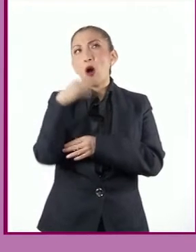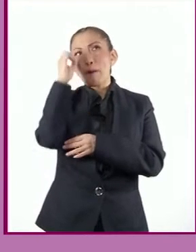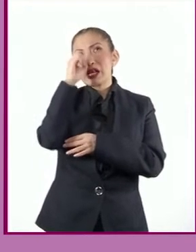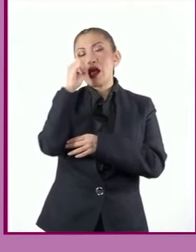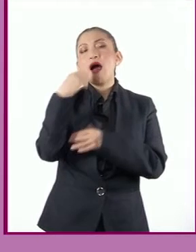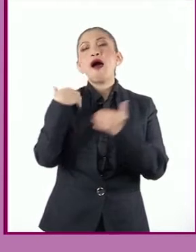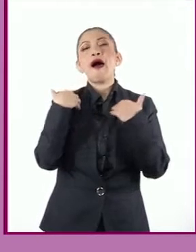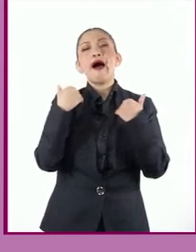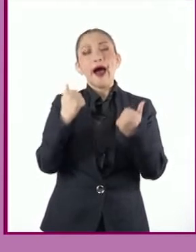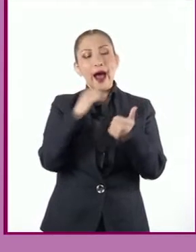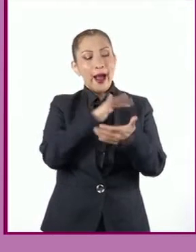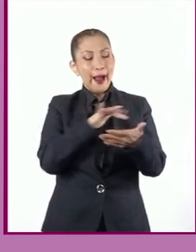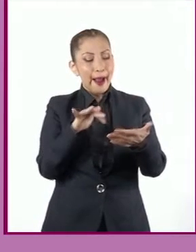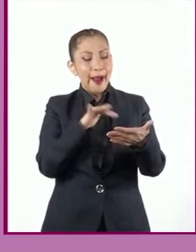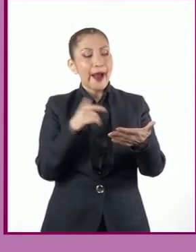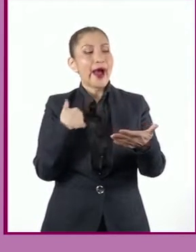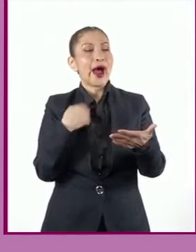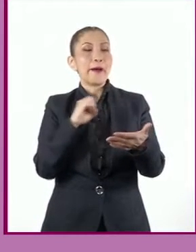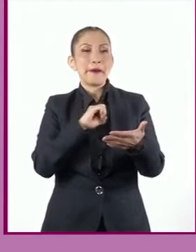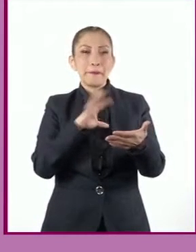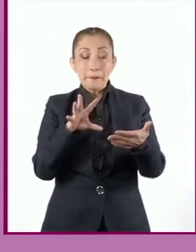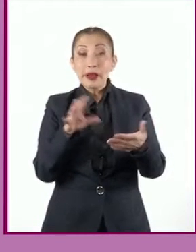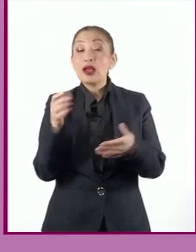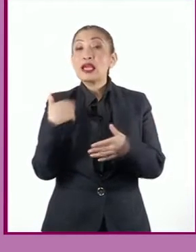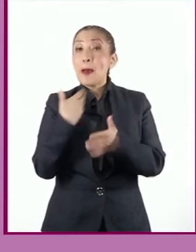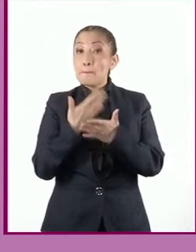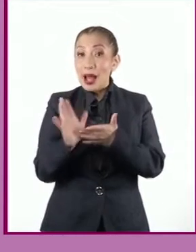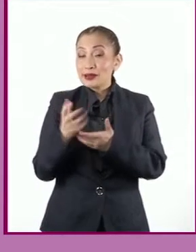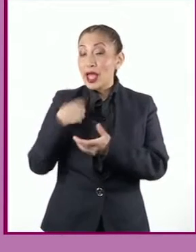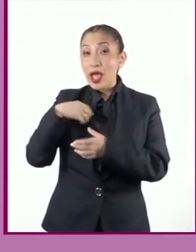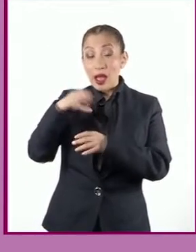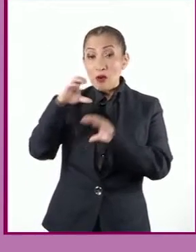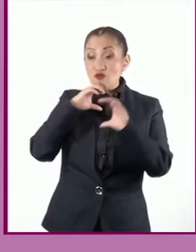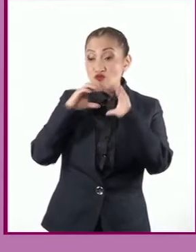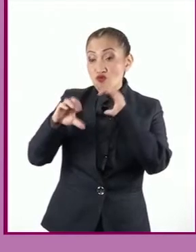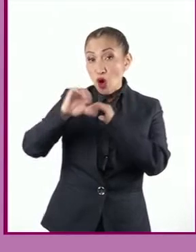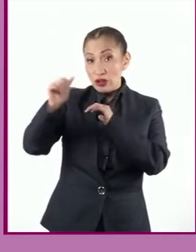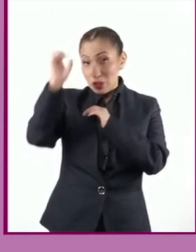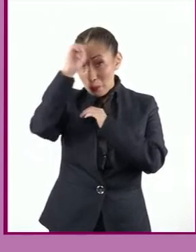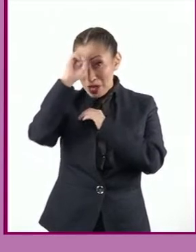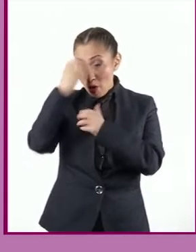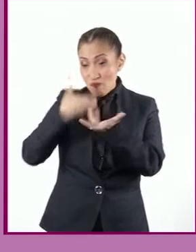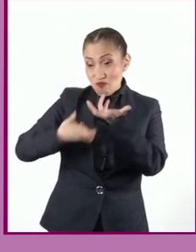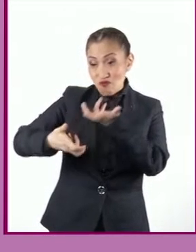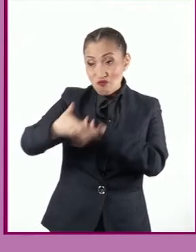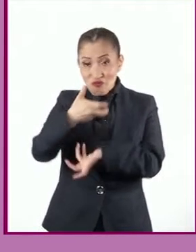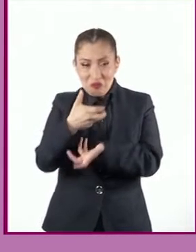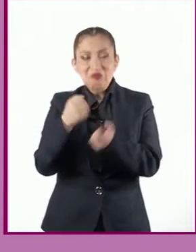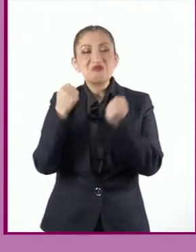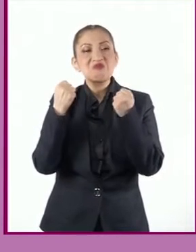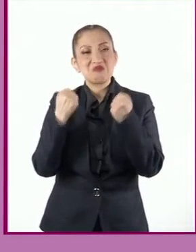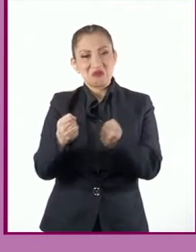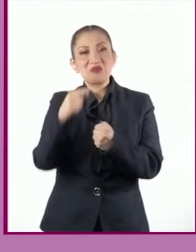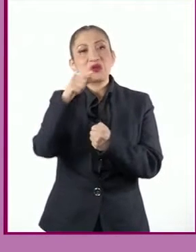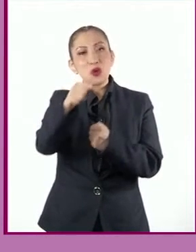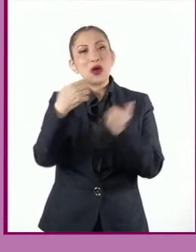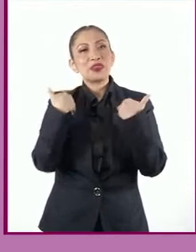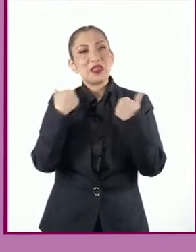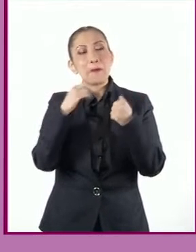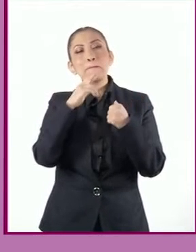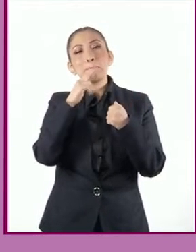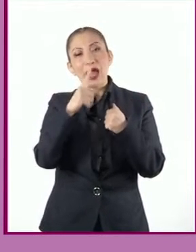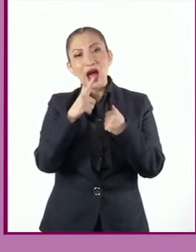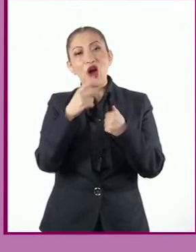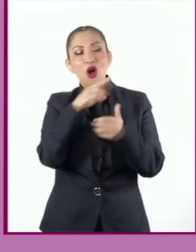opinión completa de lo que leyeron, pero si además comparten su opinión con otras y otros, seguramente su campo de